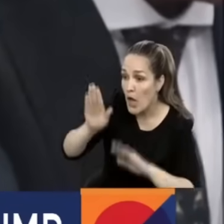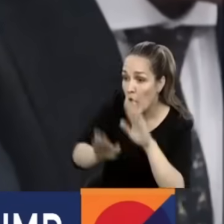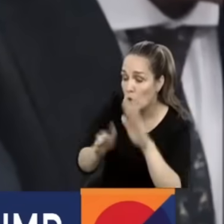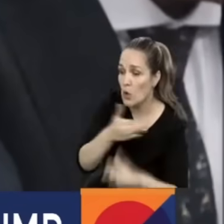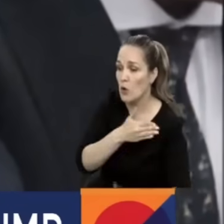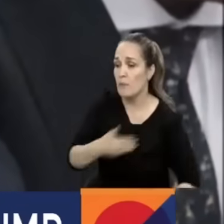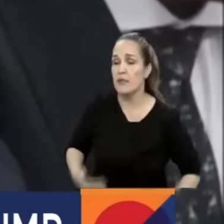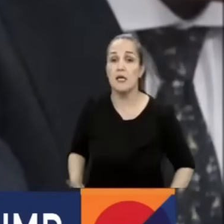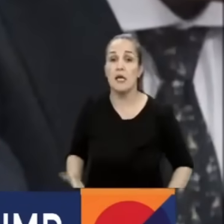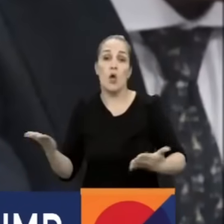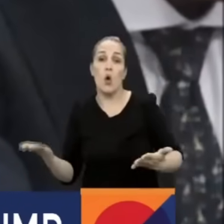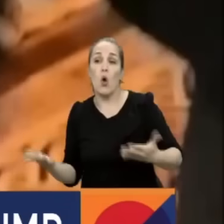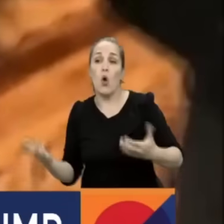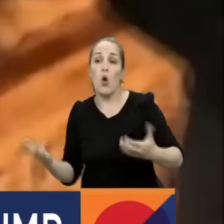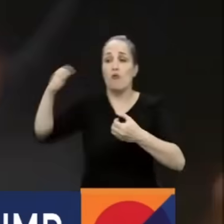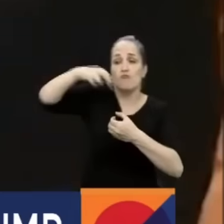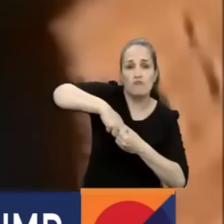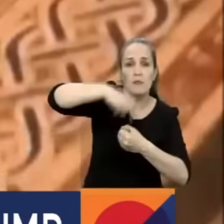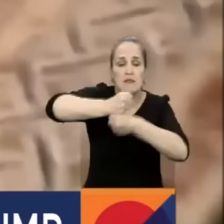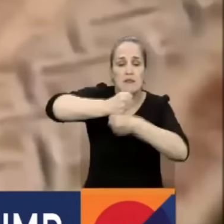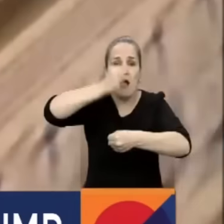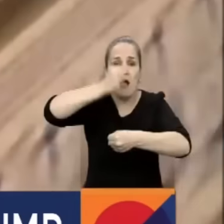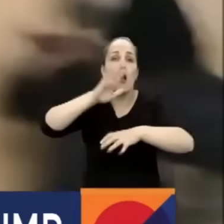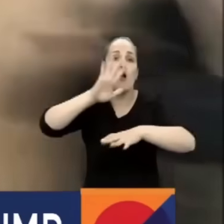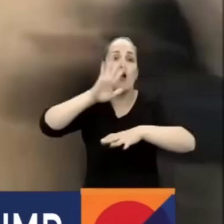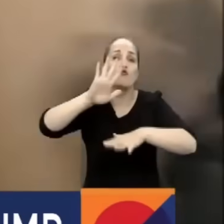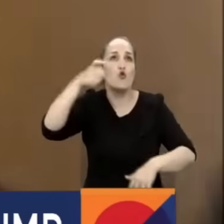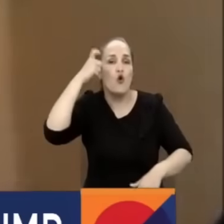puestos federales, en este caso, la Casa Blanca.